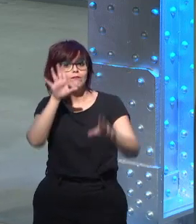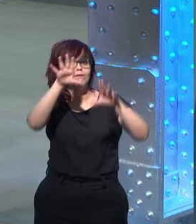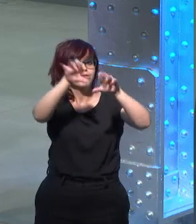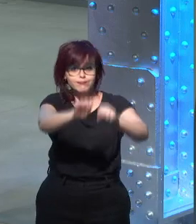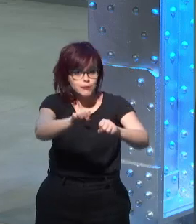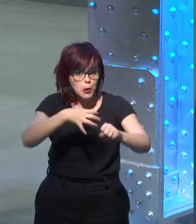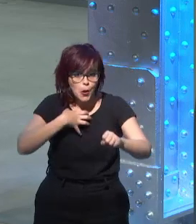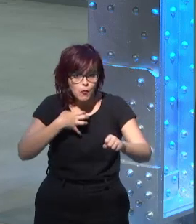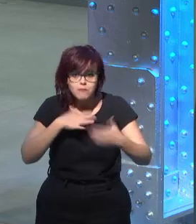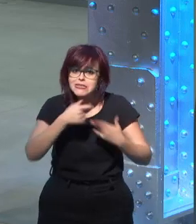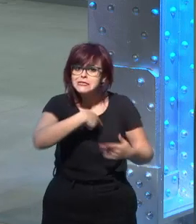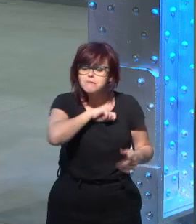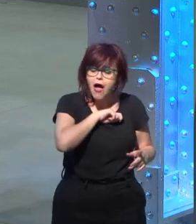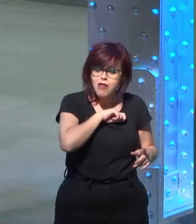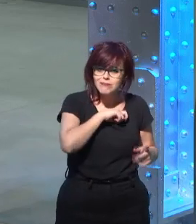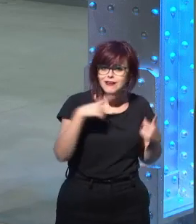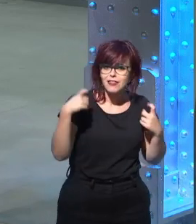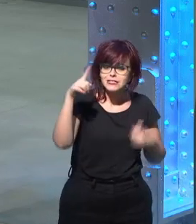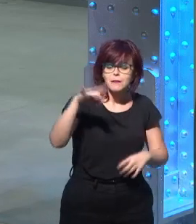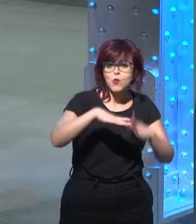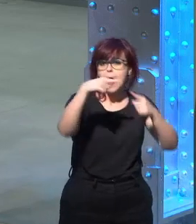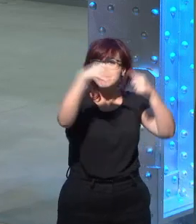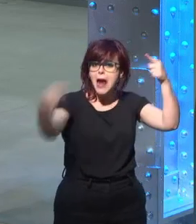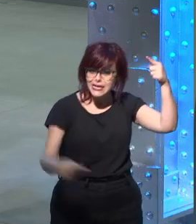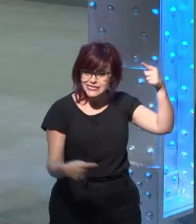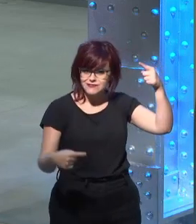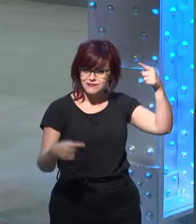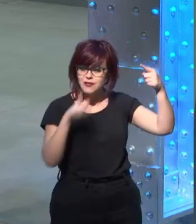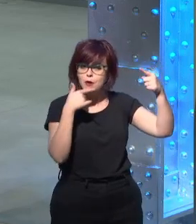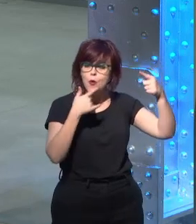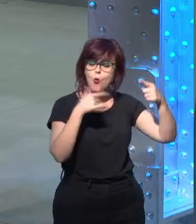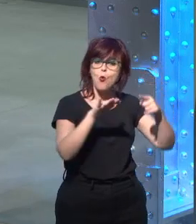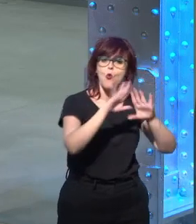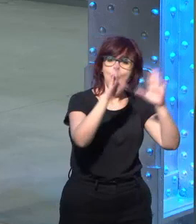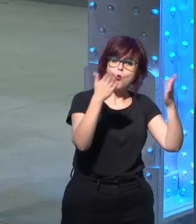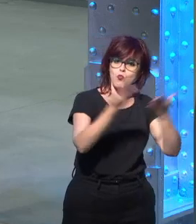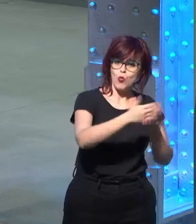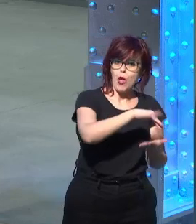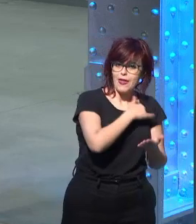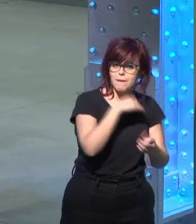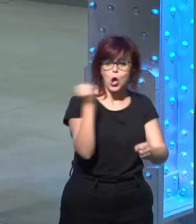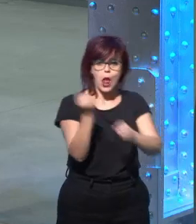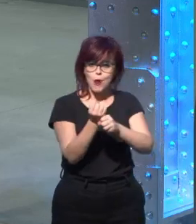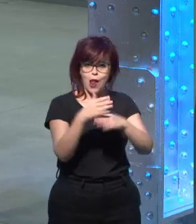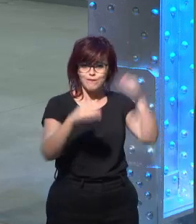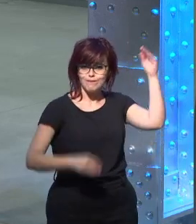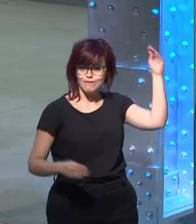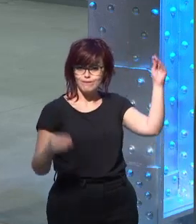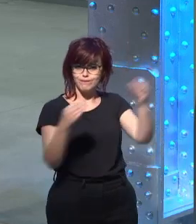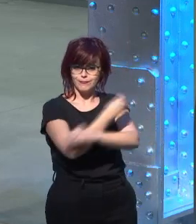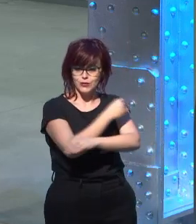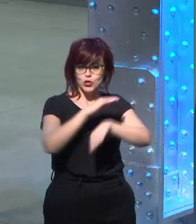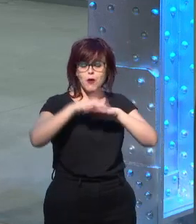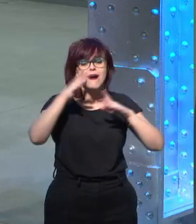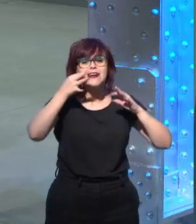una brecha, que la ha dicho ella y que han insistido otros, entre el mundo académico y el mundo laboral. No se está formando